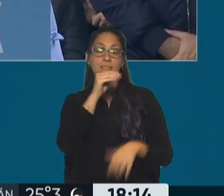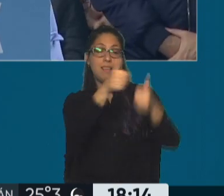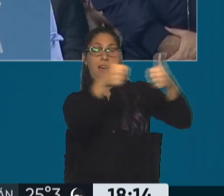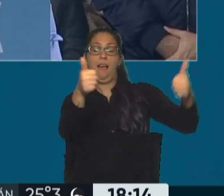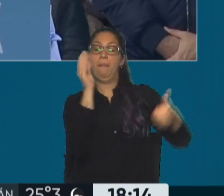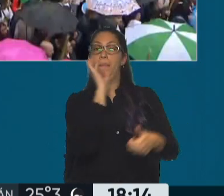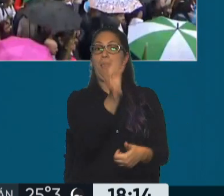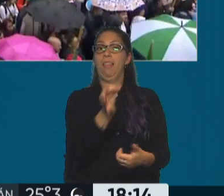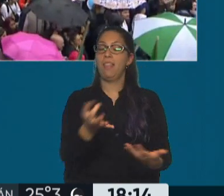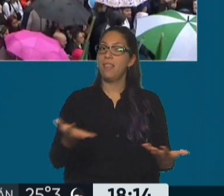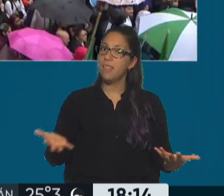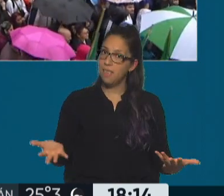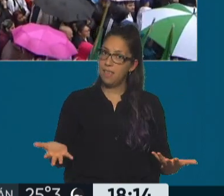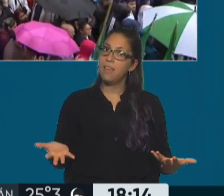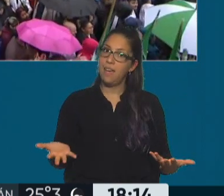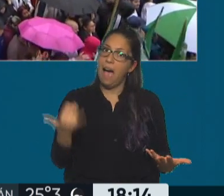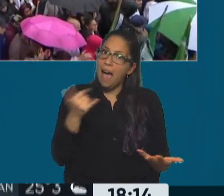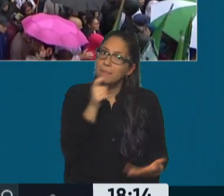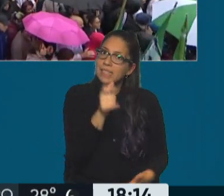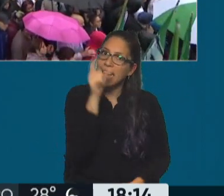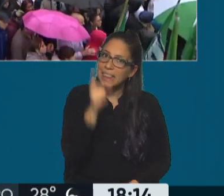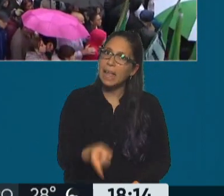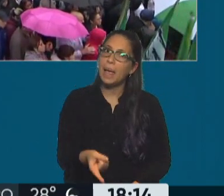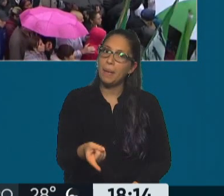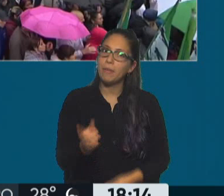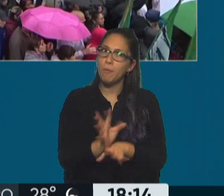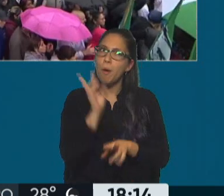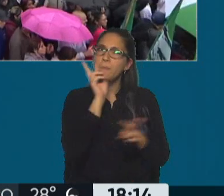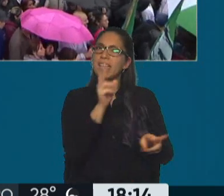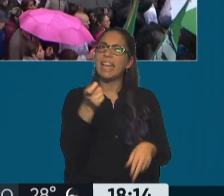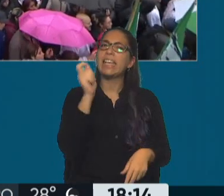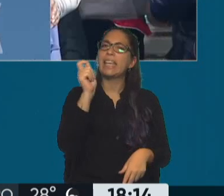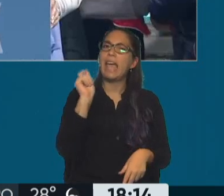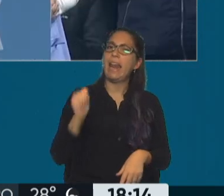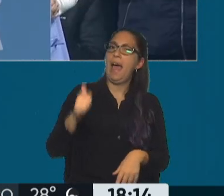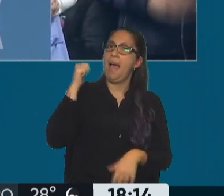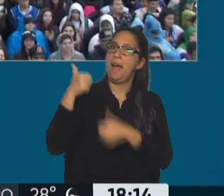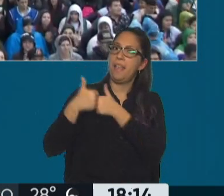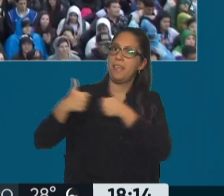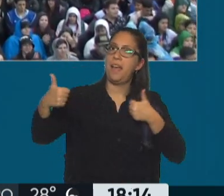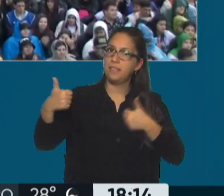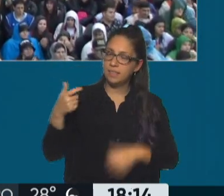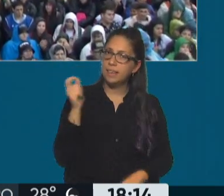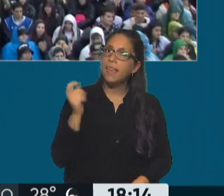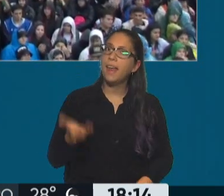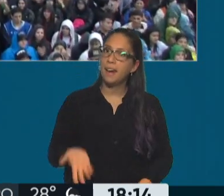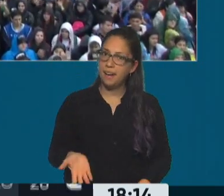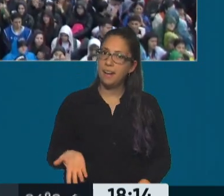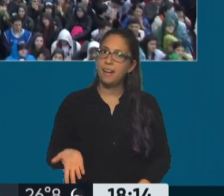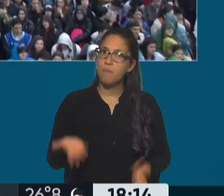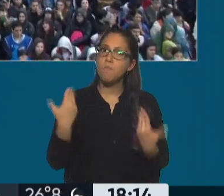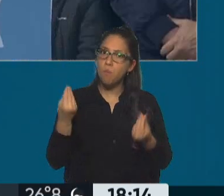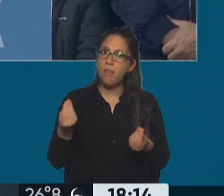habla como un gesto, me parece que es como decir, fíjense quién está en primera fila, fíjense quiénes pueden